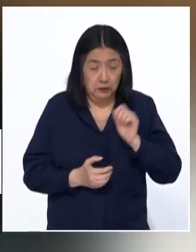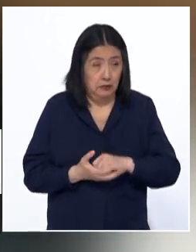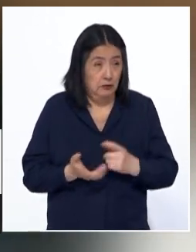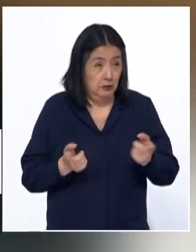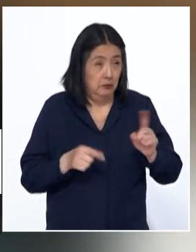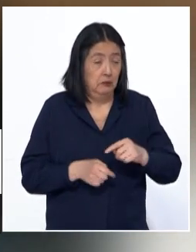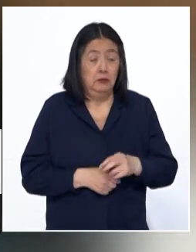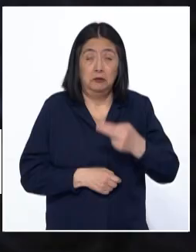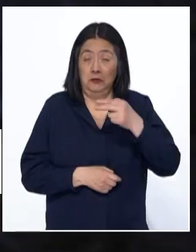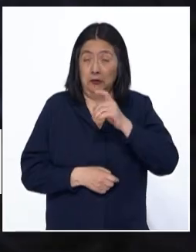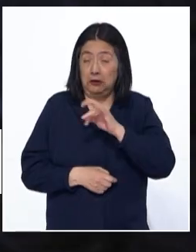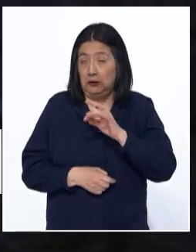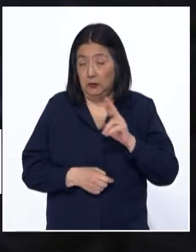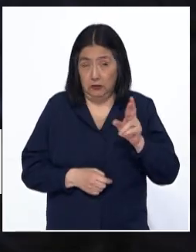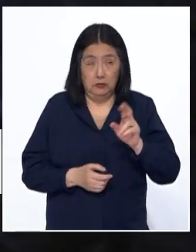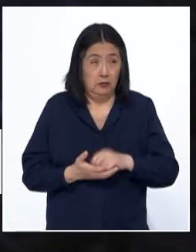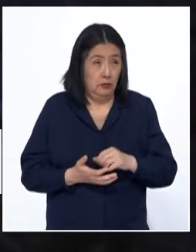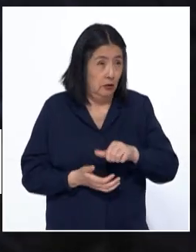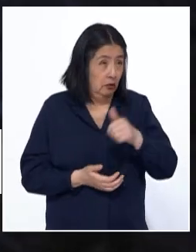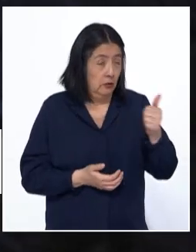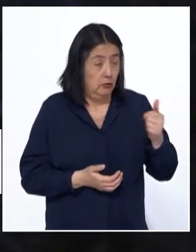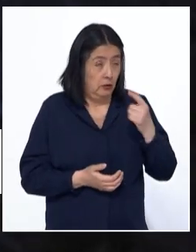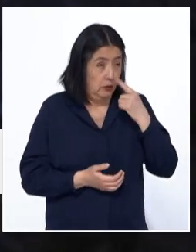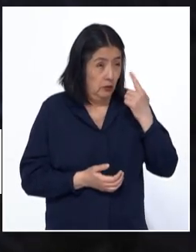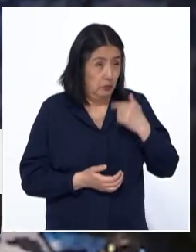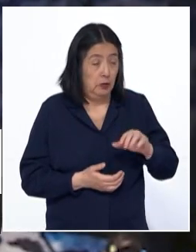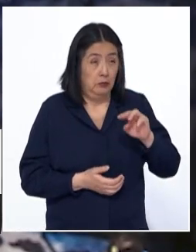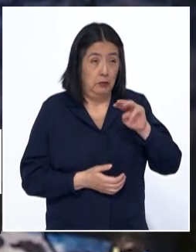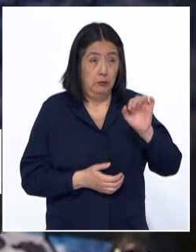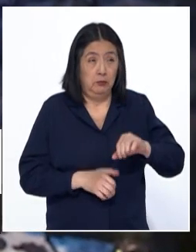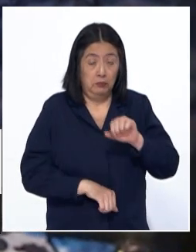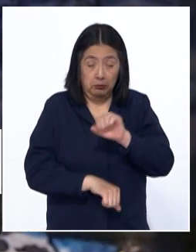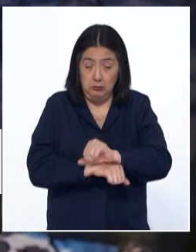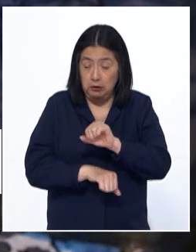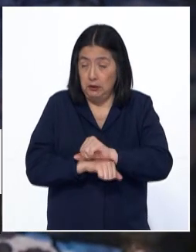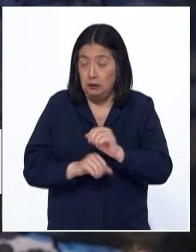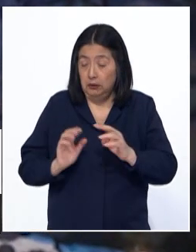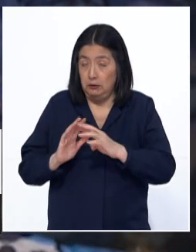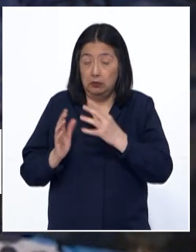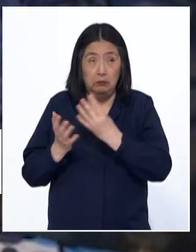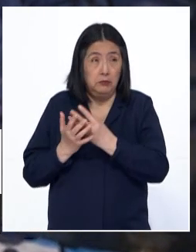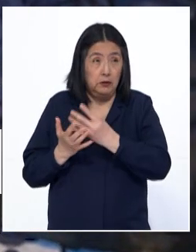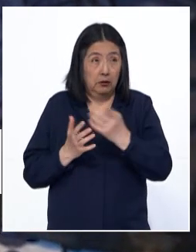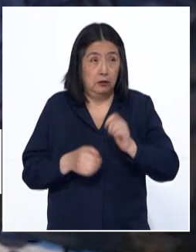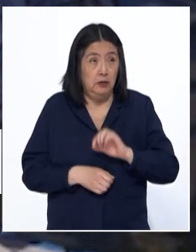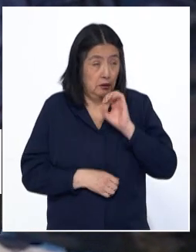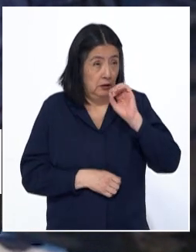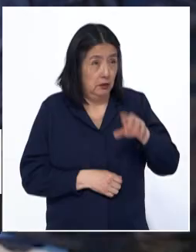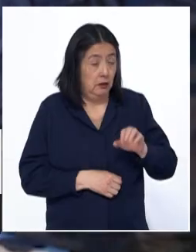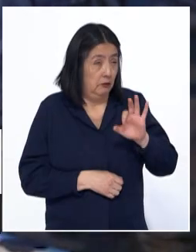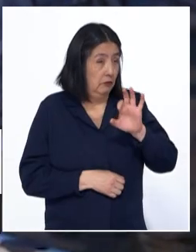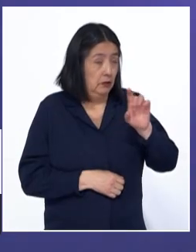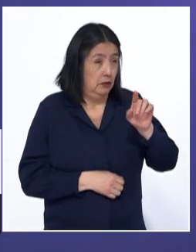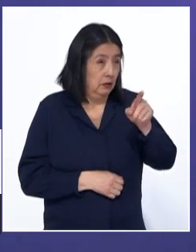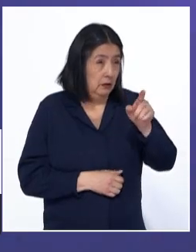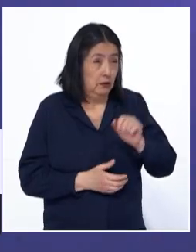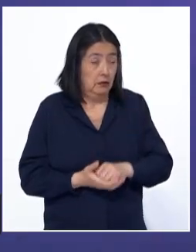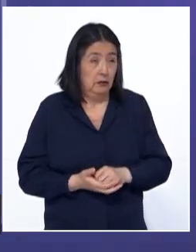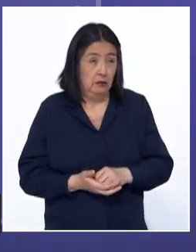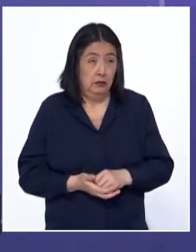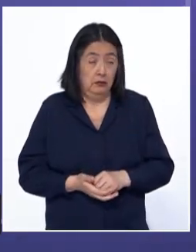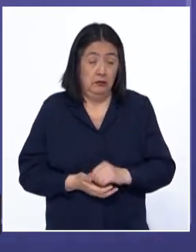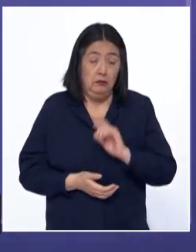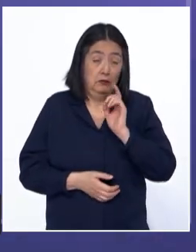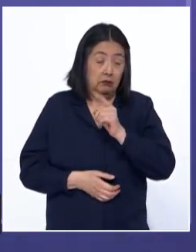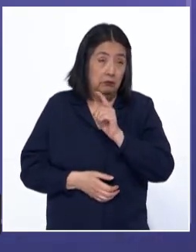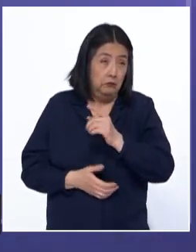Héctor Prieto Materano, alias Mamut, preso en el penal de Chayapalca, menciona a Freddy Toro El Chivo. Porque tú sin